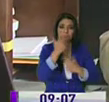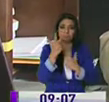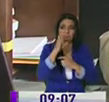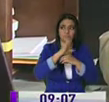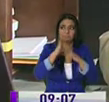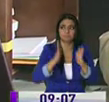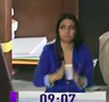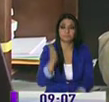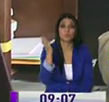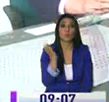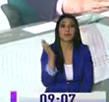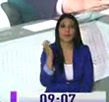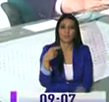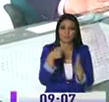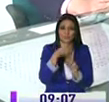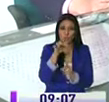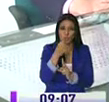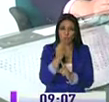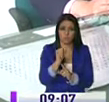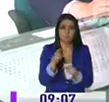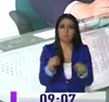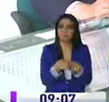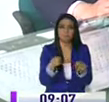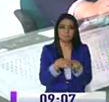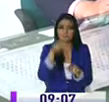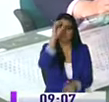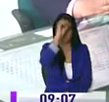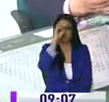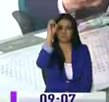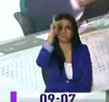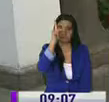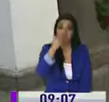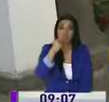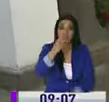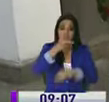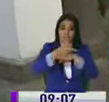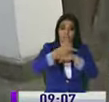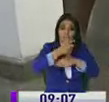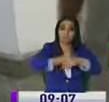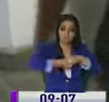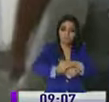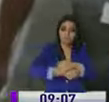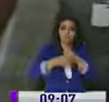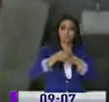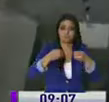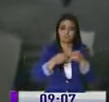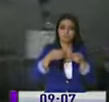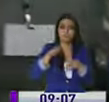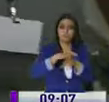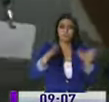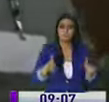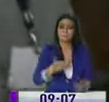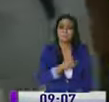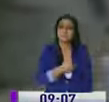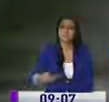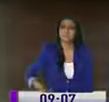servicio pasivo luís hernández tienen similar lectura dice que la cámara oculta en el despacho del presidente lenin moreno no se debe tomar a la ligera